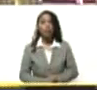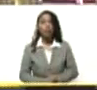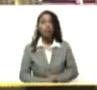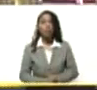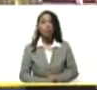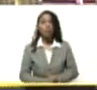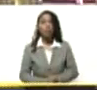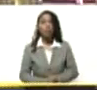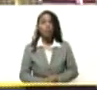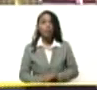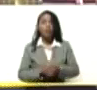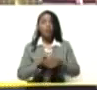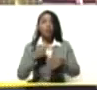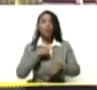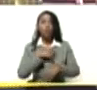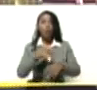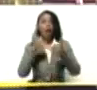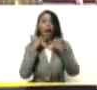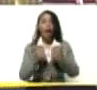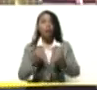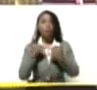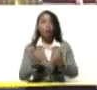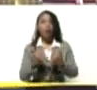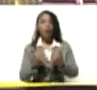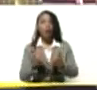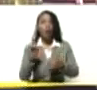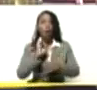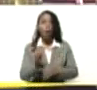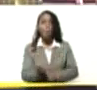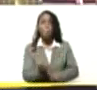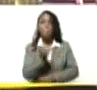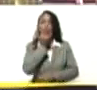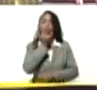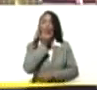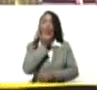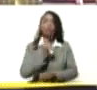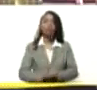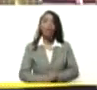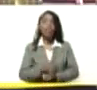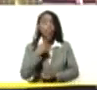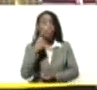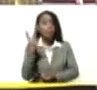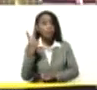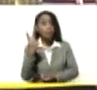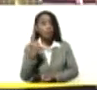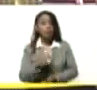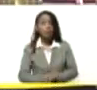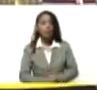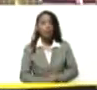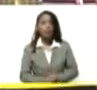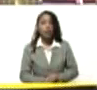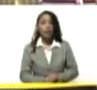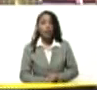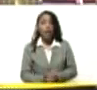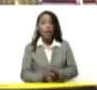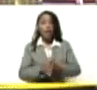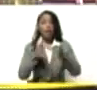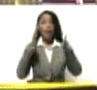O nos renovamos o erramos, decía el gran